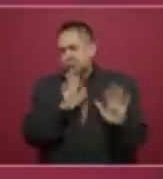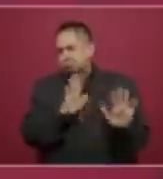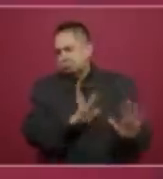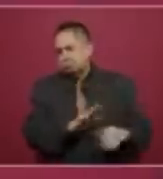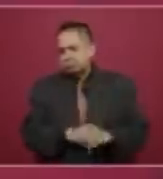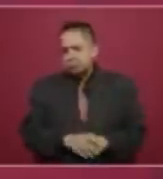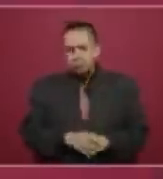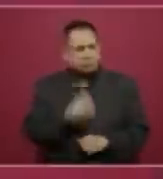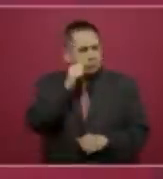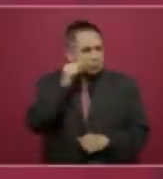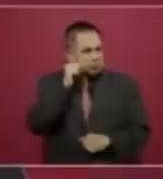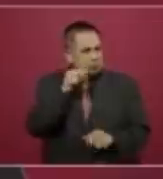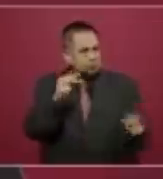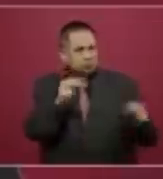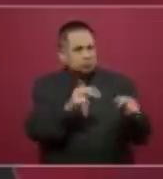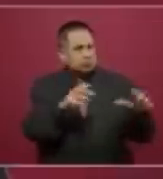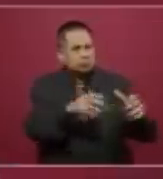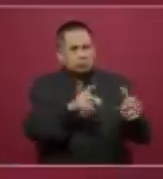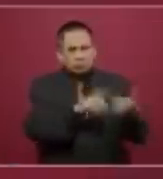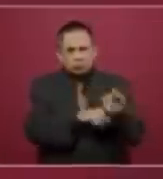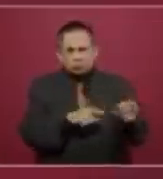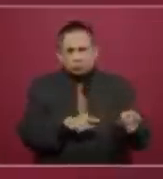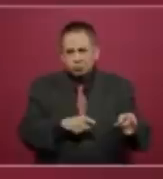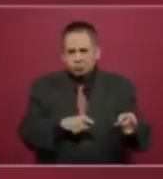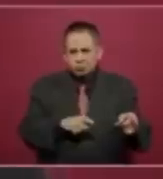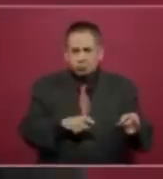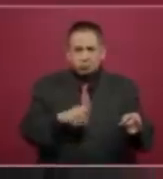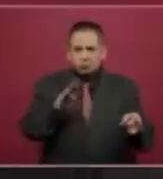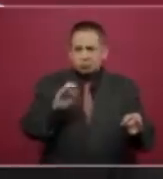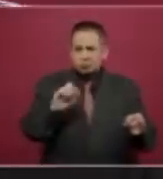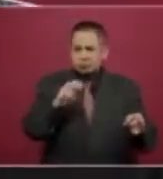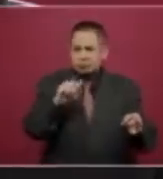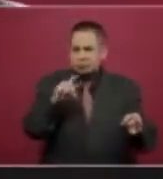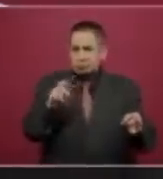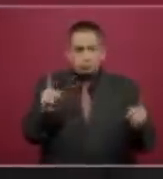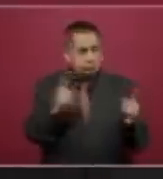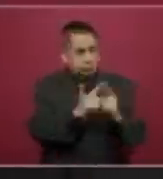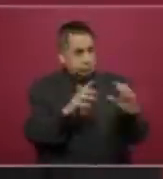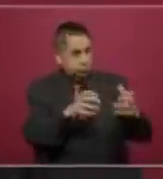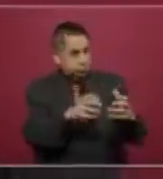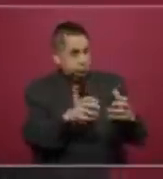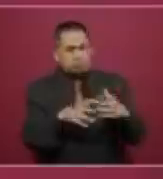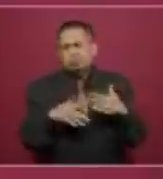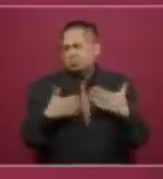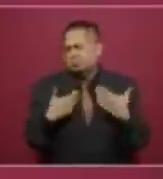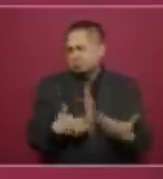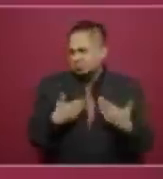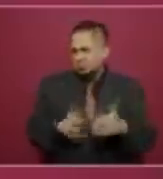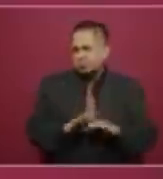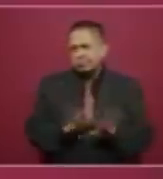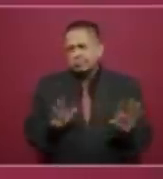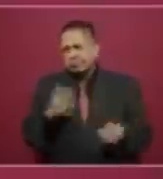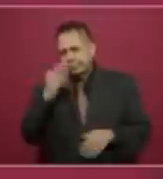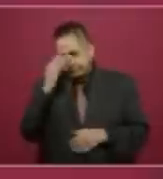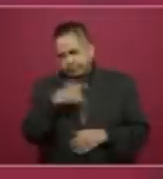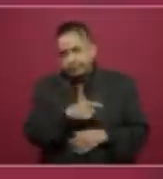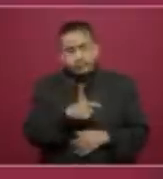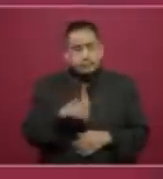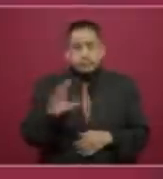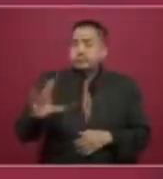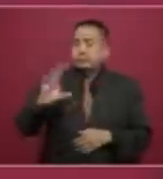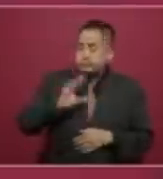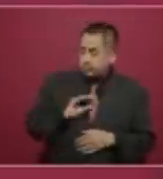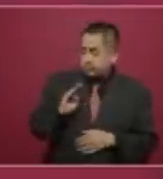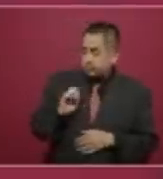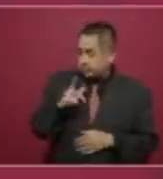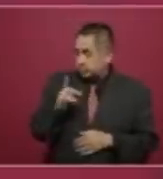Antier recibió a la señora Bachelet y me comentó la señora